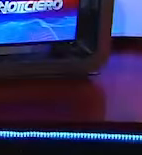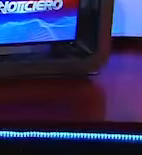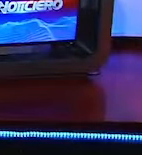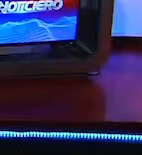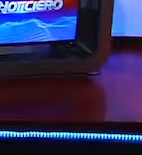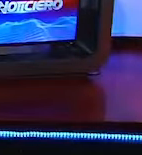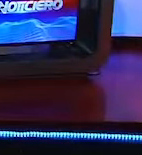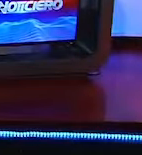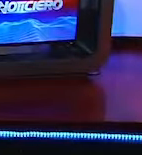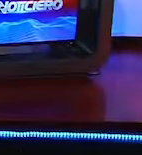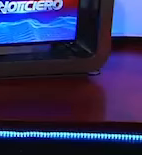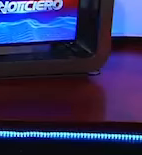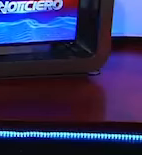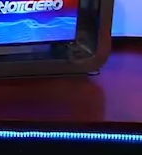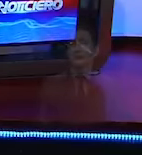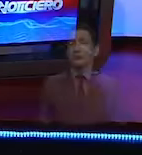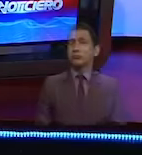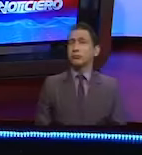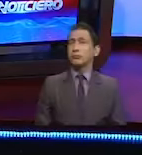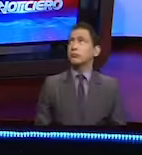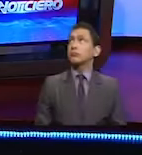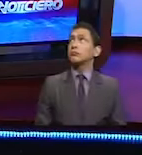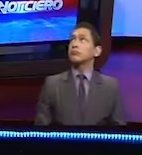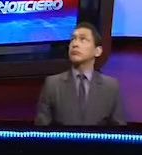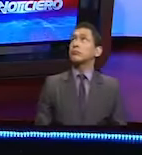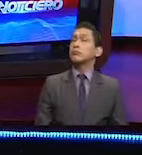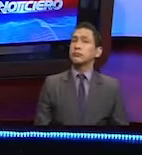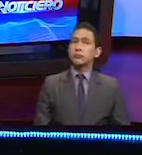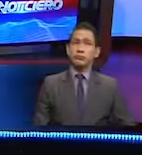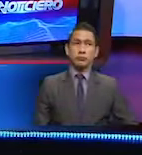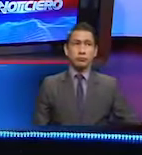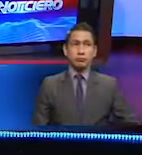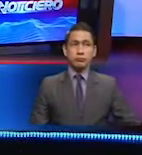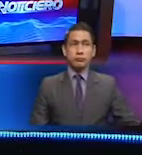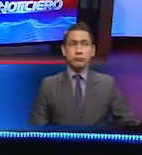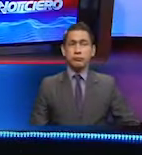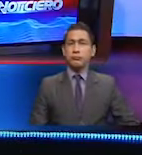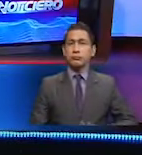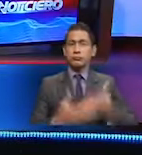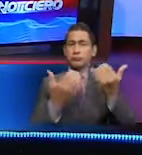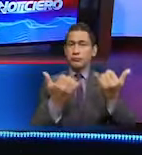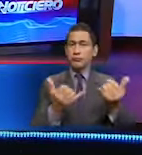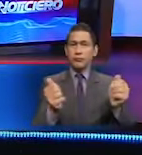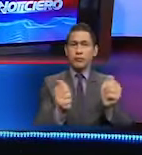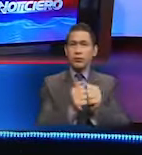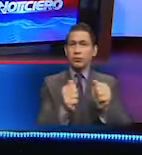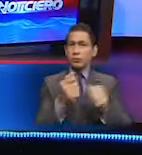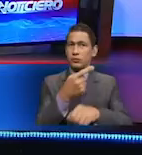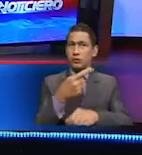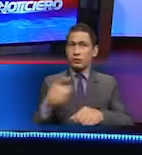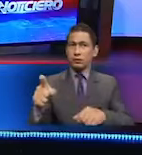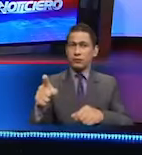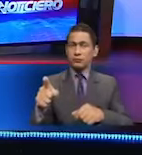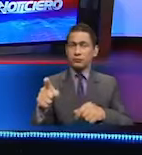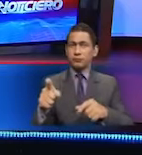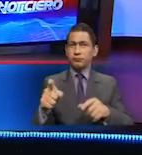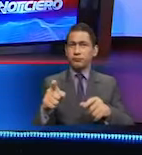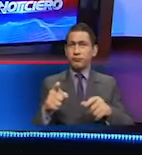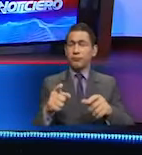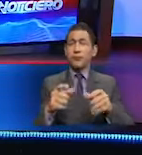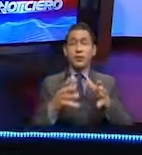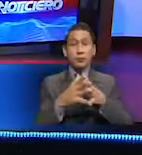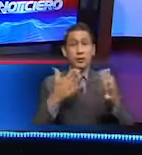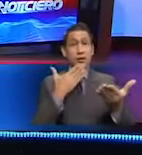Hola Luis, un abrazo fuerte, amigos televidentes. Como cada tarde, agradecerles por estar junto a nosotros, dispensarnos con su sintonía y agradecerles por